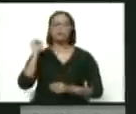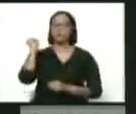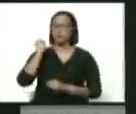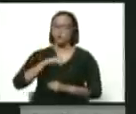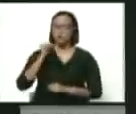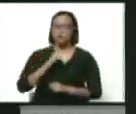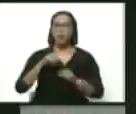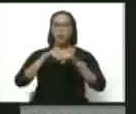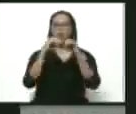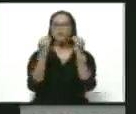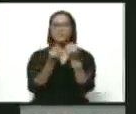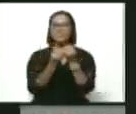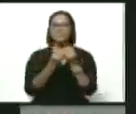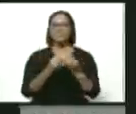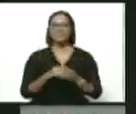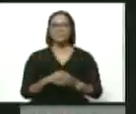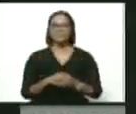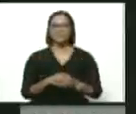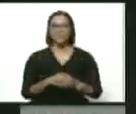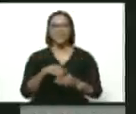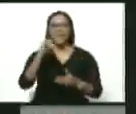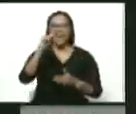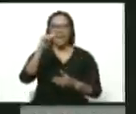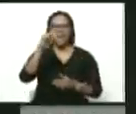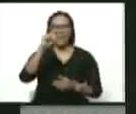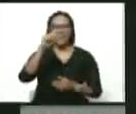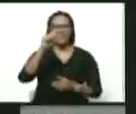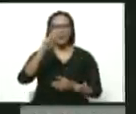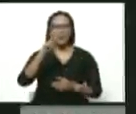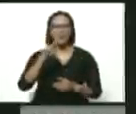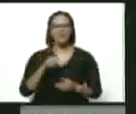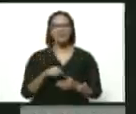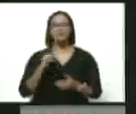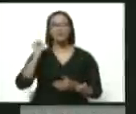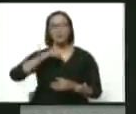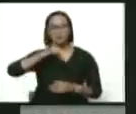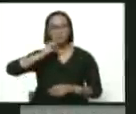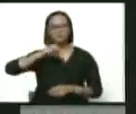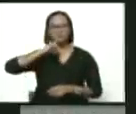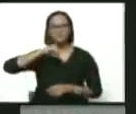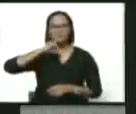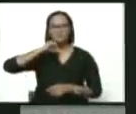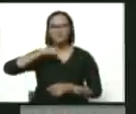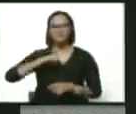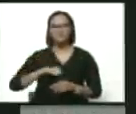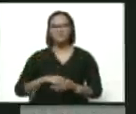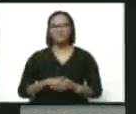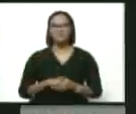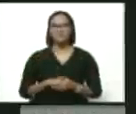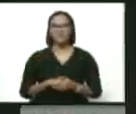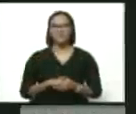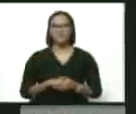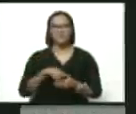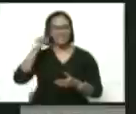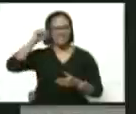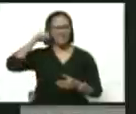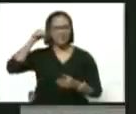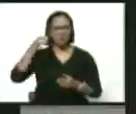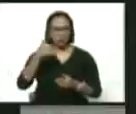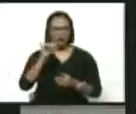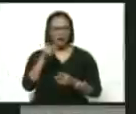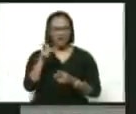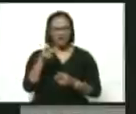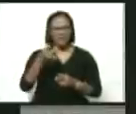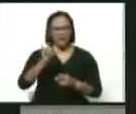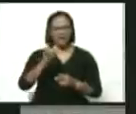estaba de Darío. Era una oficina. La sede de ANTV era. Sí, señor, sí, tal cual. ¿Tú ahí tienes ese video? ¿Tienes esos recuerdos sí, por